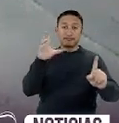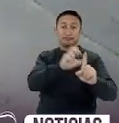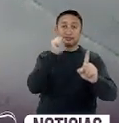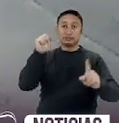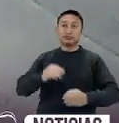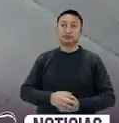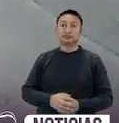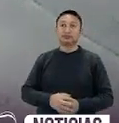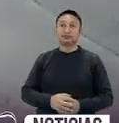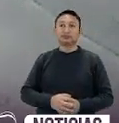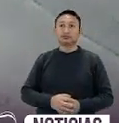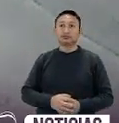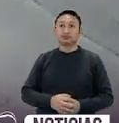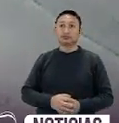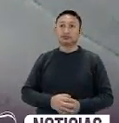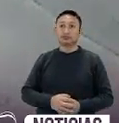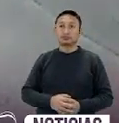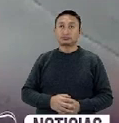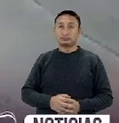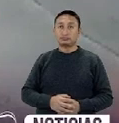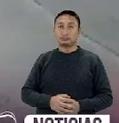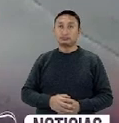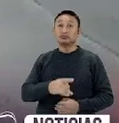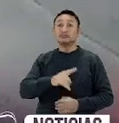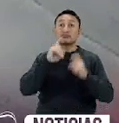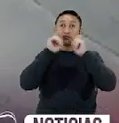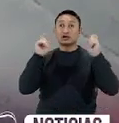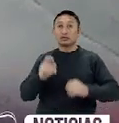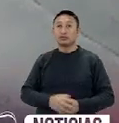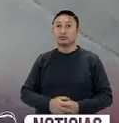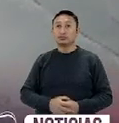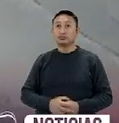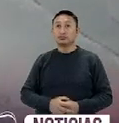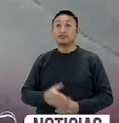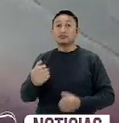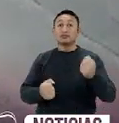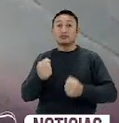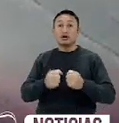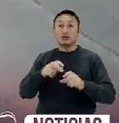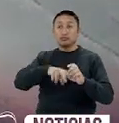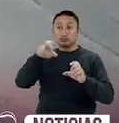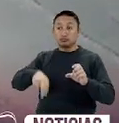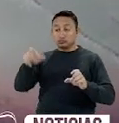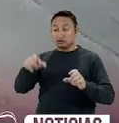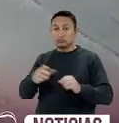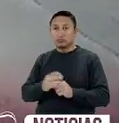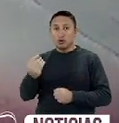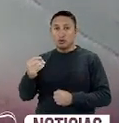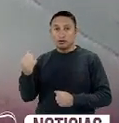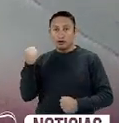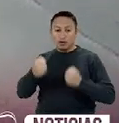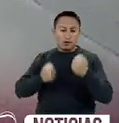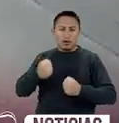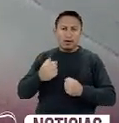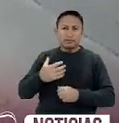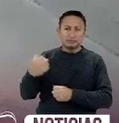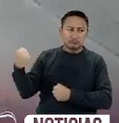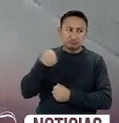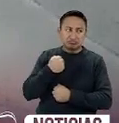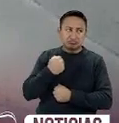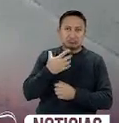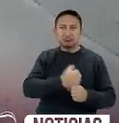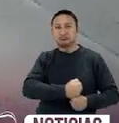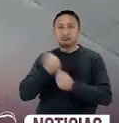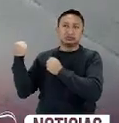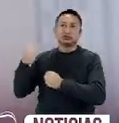mientras iba a su trabajo. La chica gritó, vi que se bajó de un auto verde un joven, y le arranchó yo no sé qué sería, y se